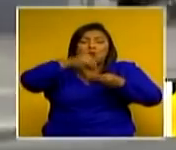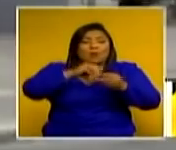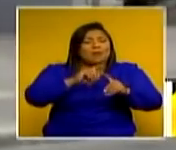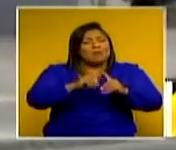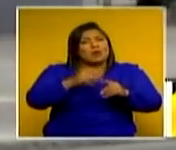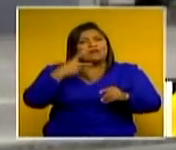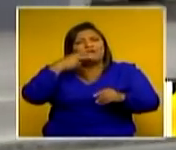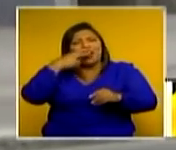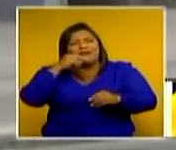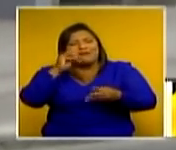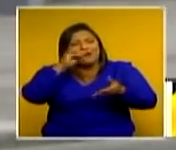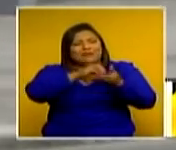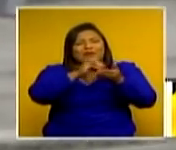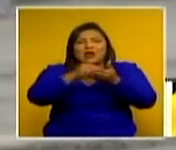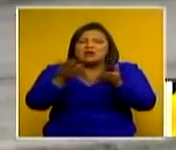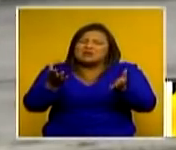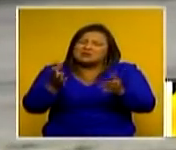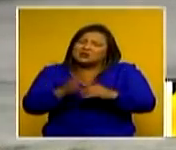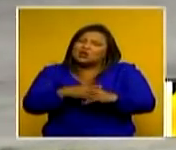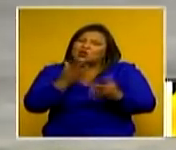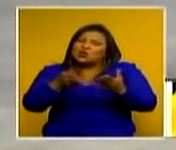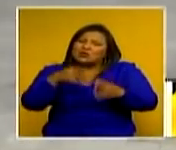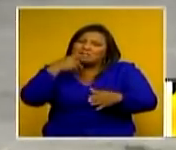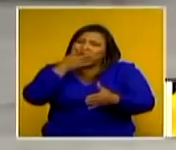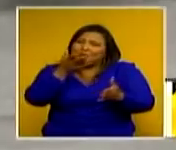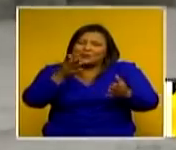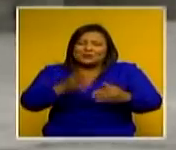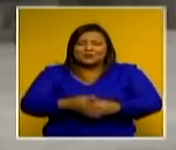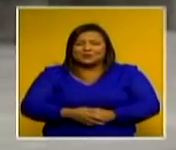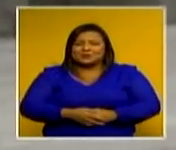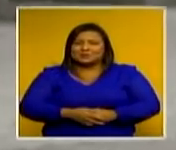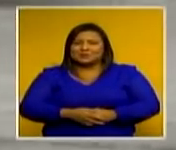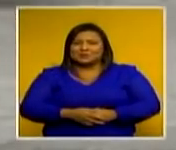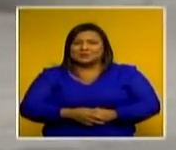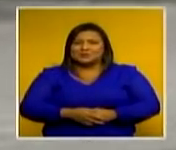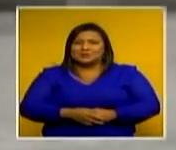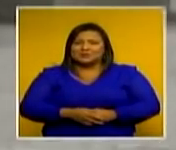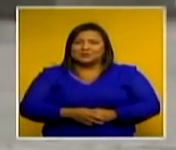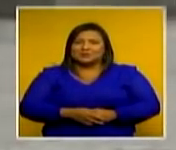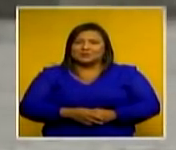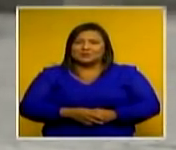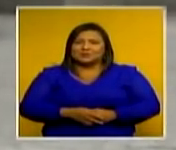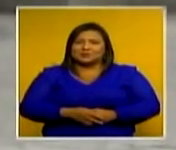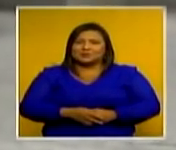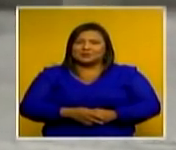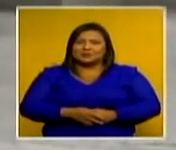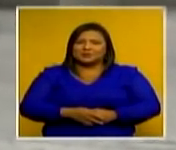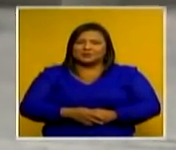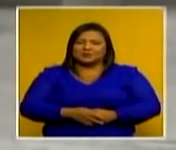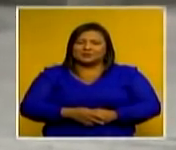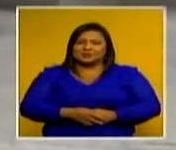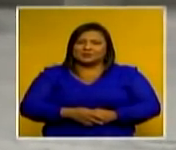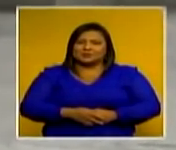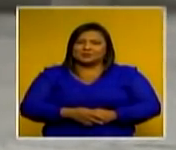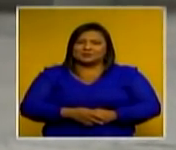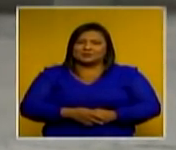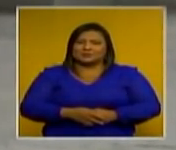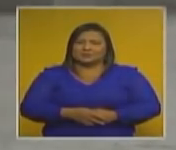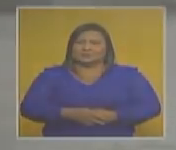en falsas alarmas en portoviejo provincia de manabí que ni abel es noticiero 1